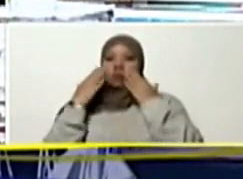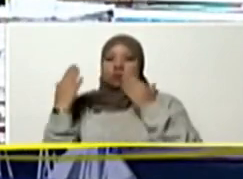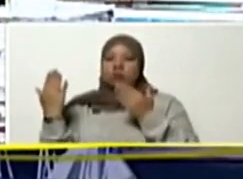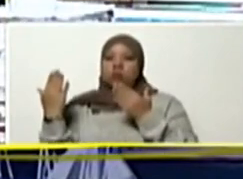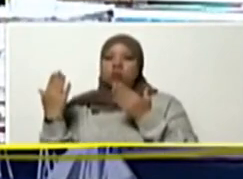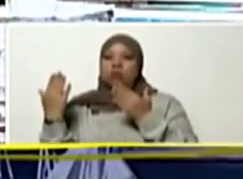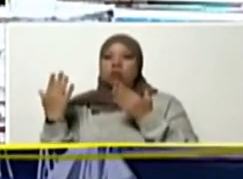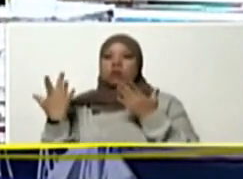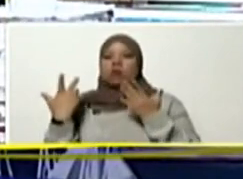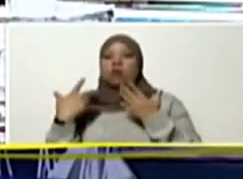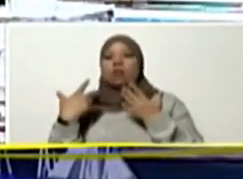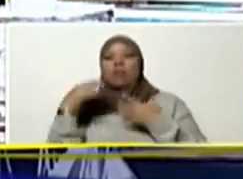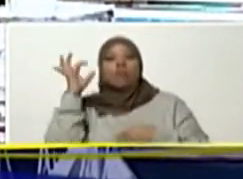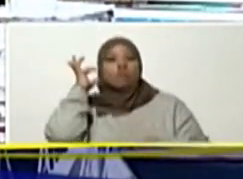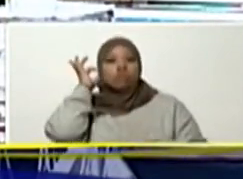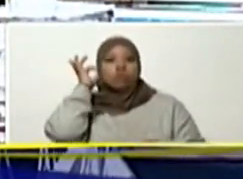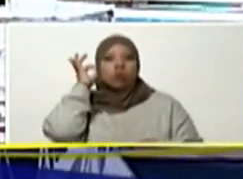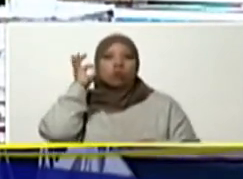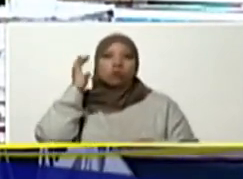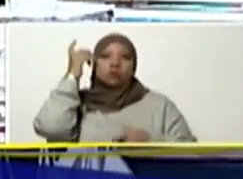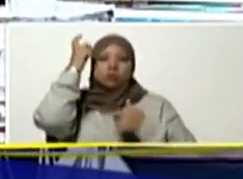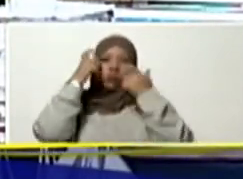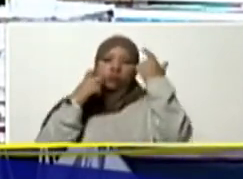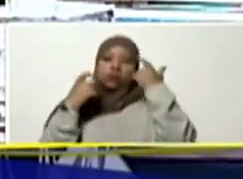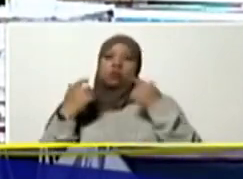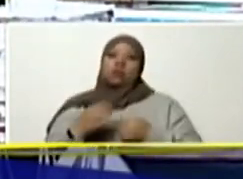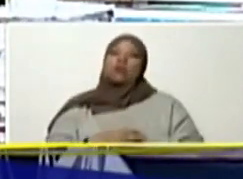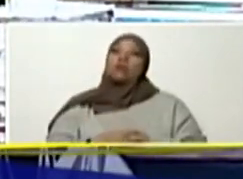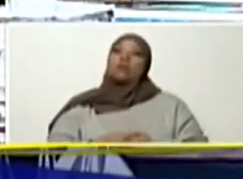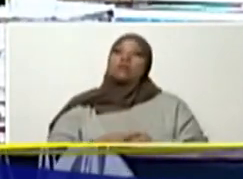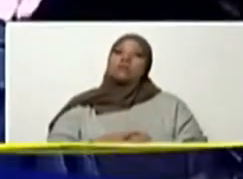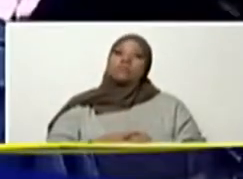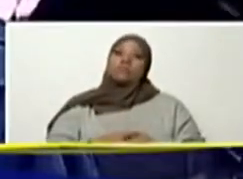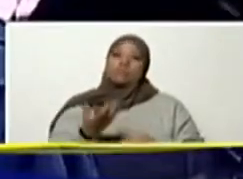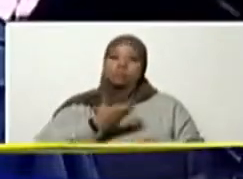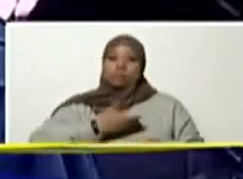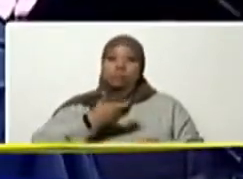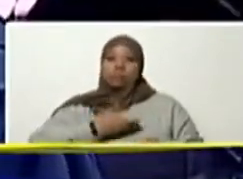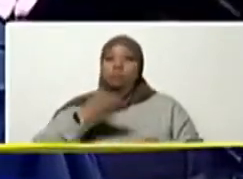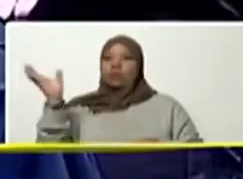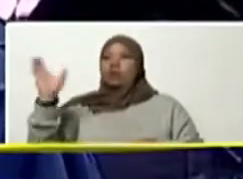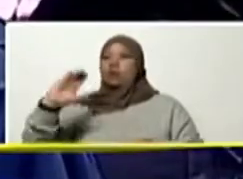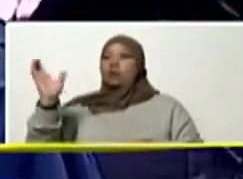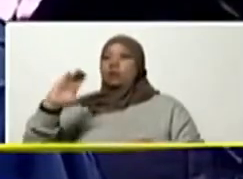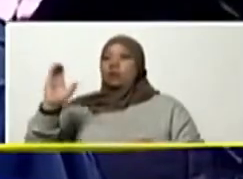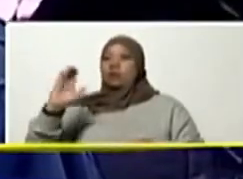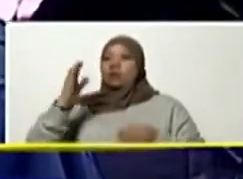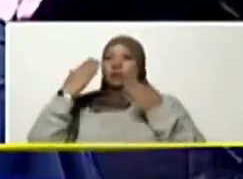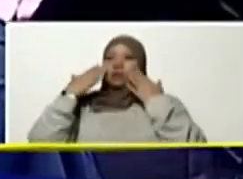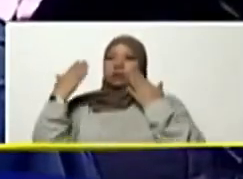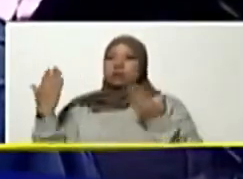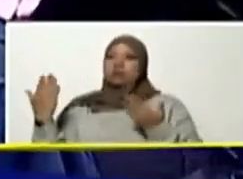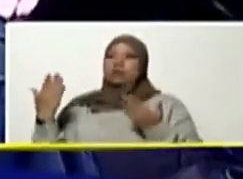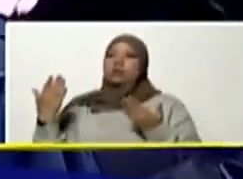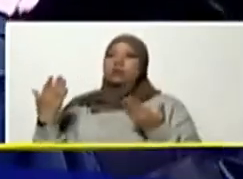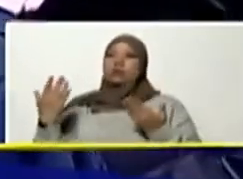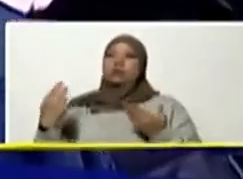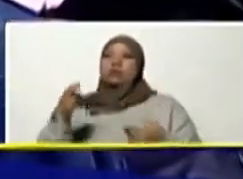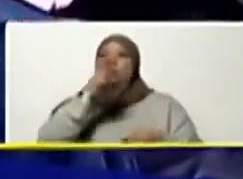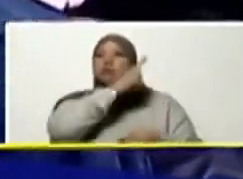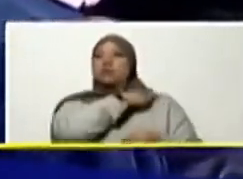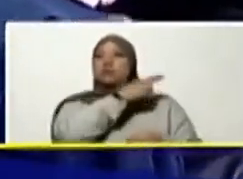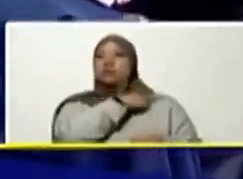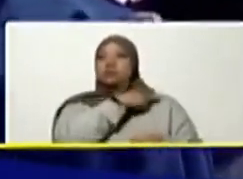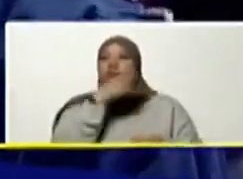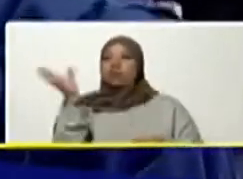Adán Coromoto Chávez Frías, a la alcaldesa de Caracas, Carmen Meléndez, al jefe de